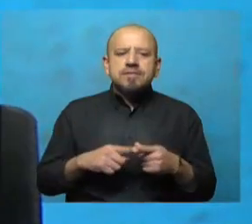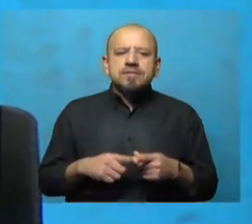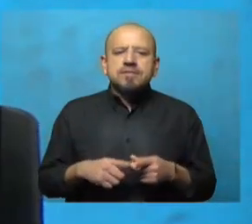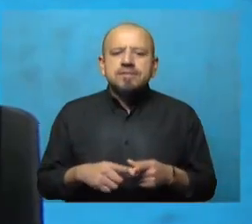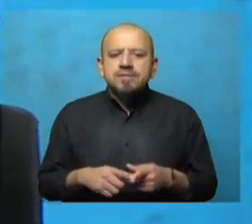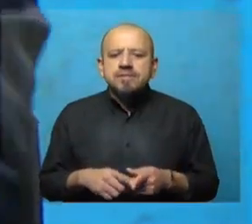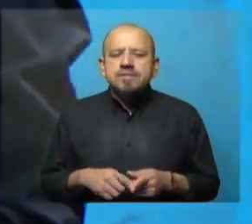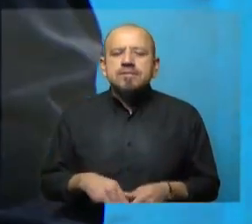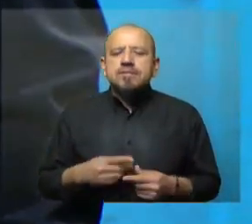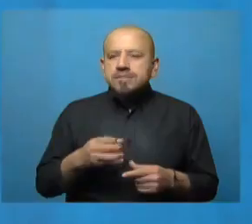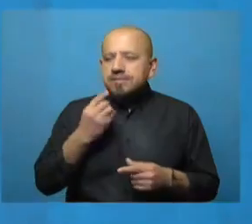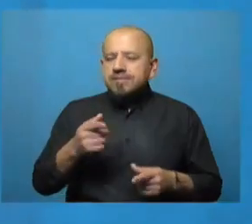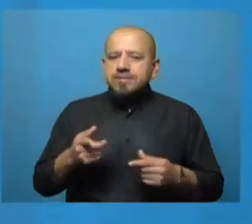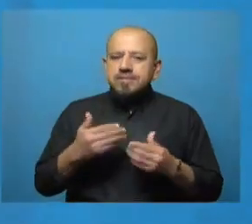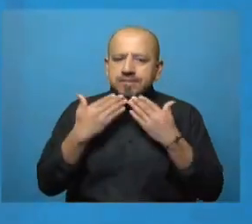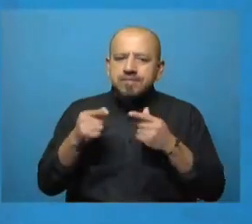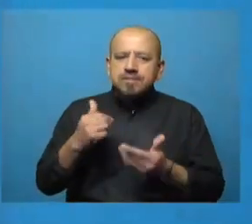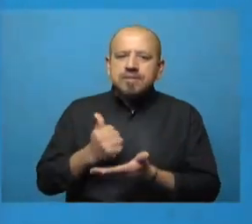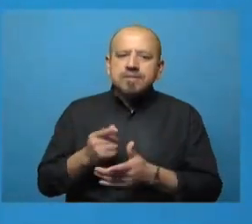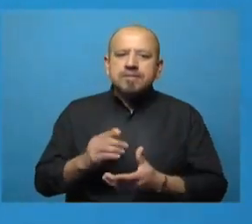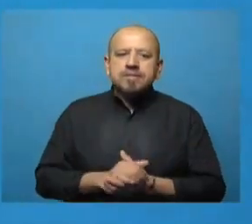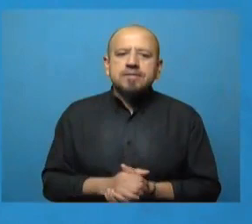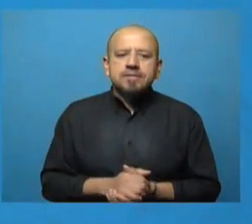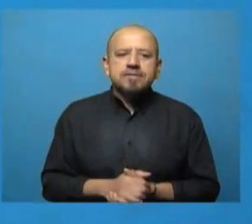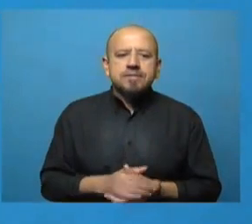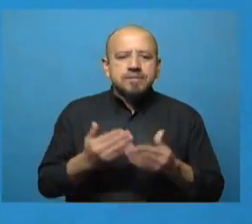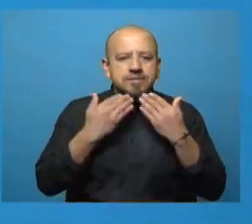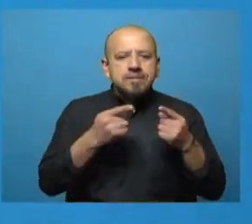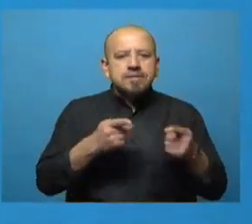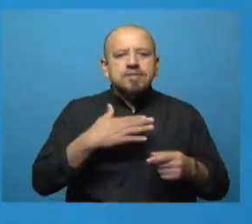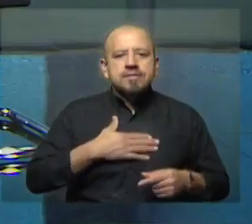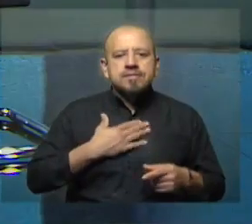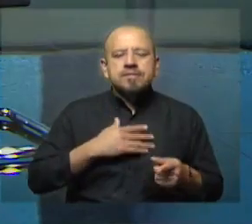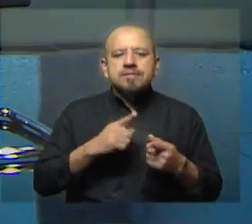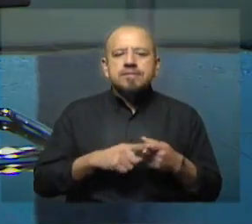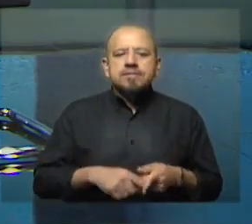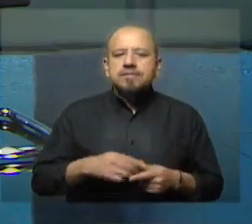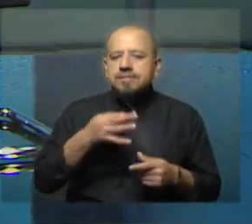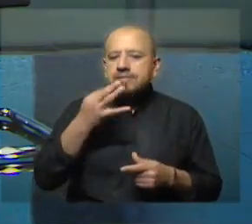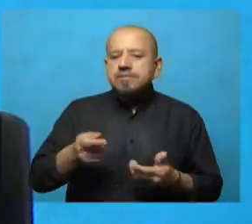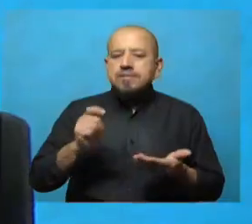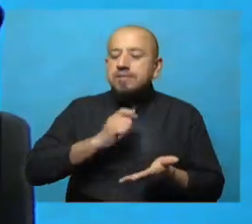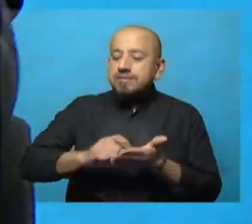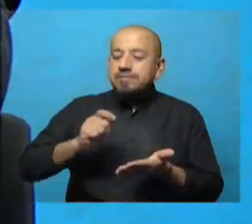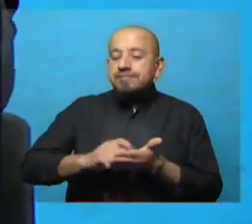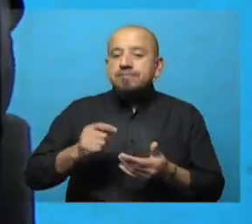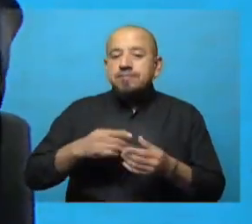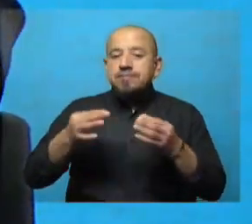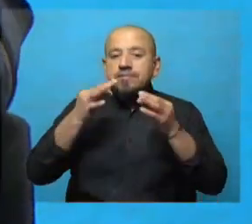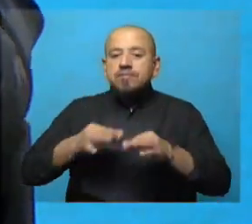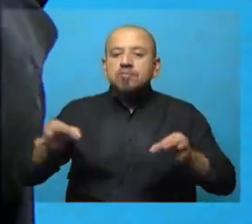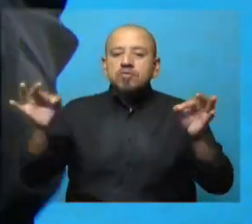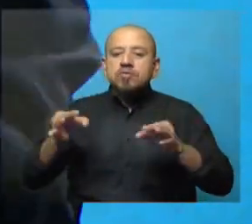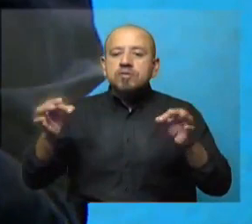más bueno Gracias por acompañarnos Muchas gracias por la invitación un placer estar por aquí en la introducción canciones imposible no